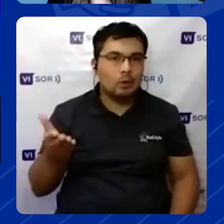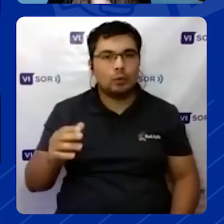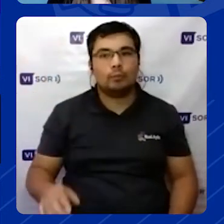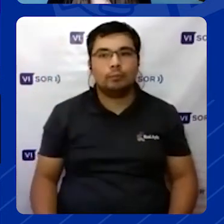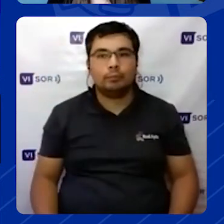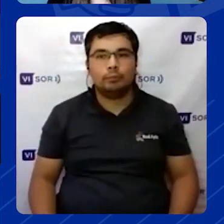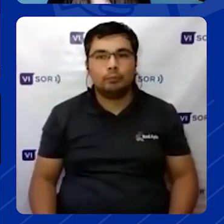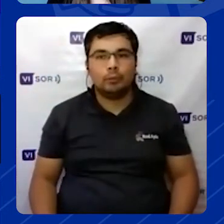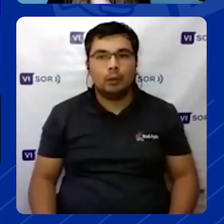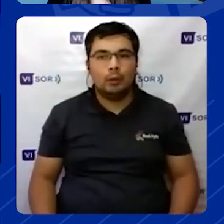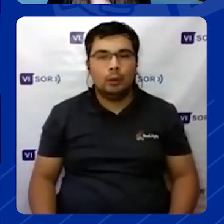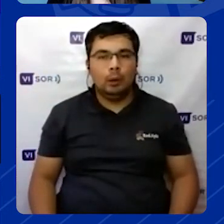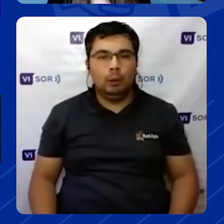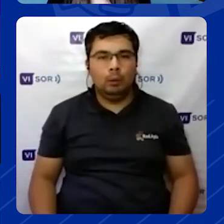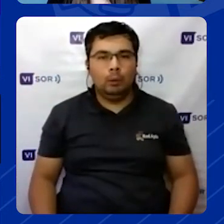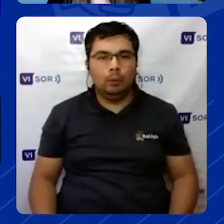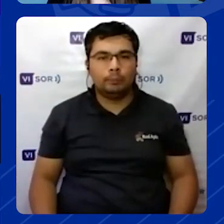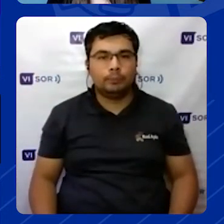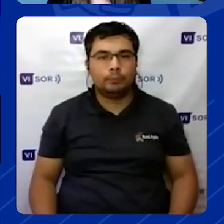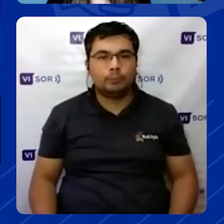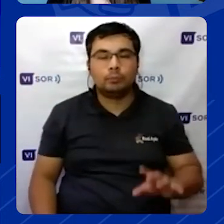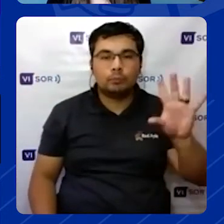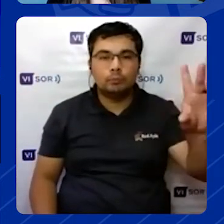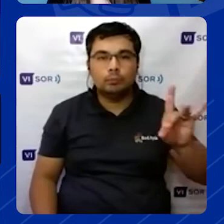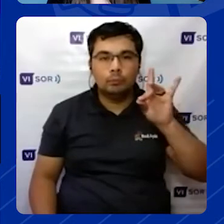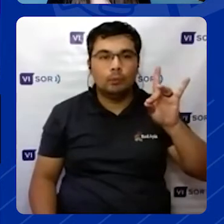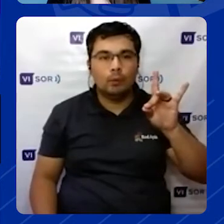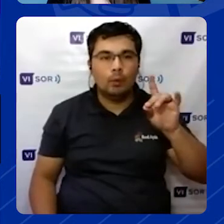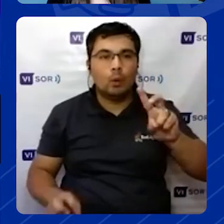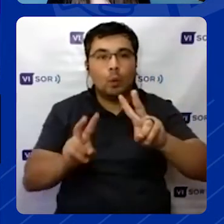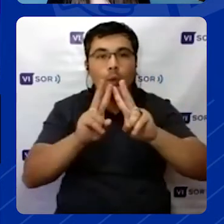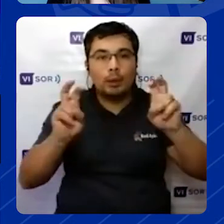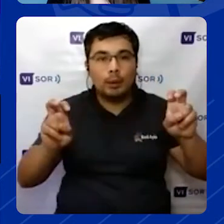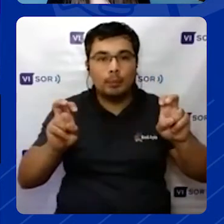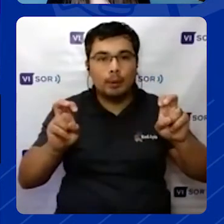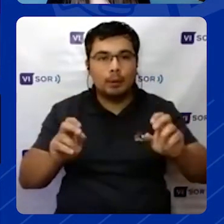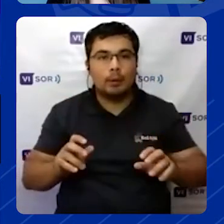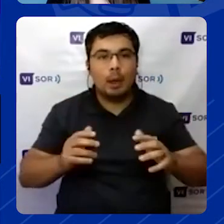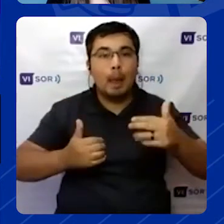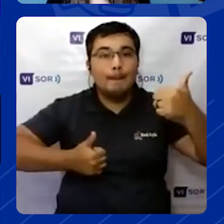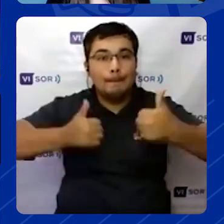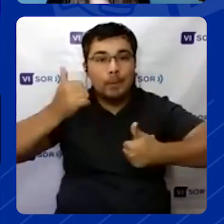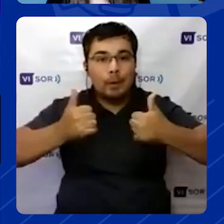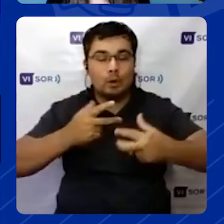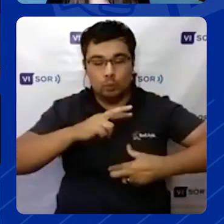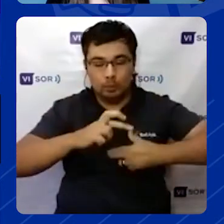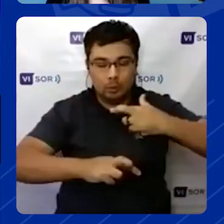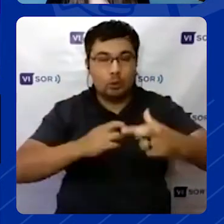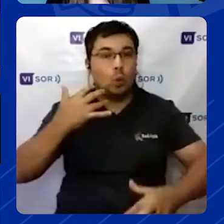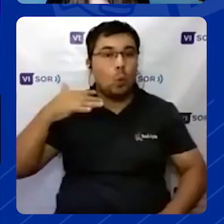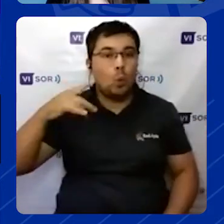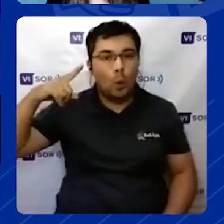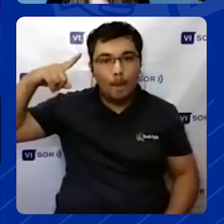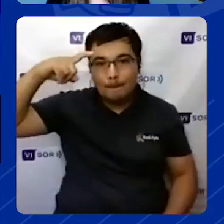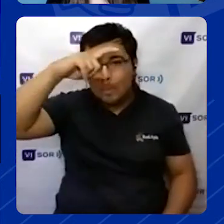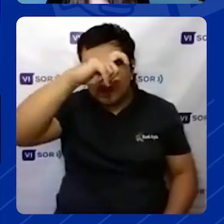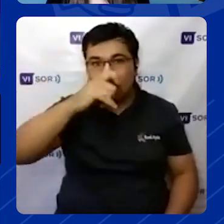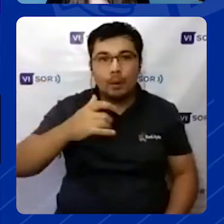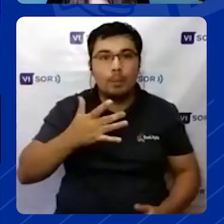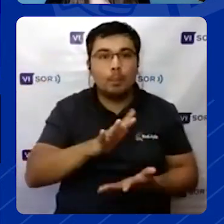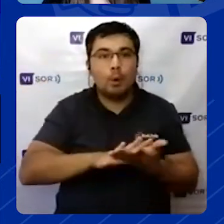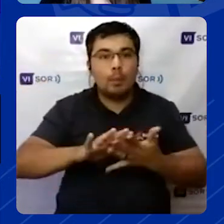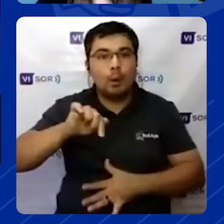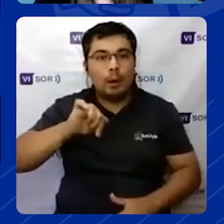Conseguir un reconocimiento de una categoría profesional es un proceso muy complejo. Aquí en España, por ejemplo, estuvimos